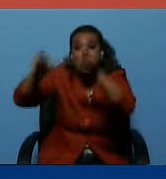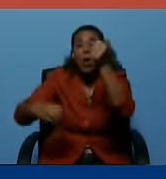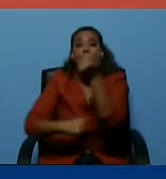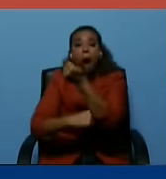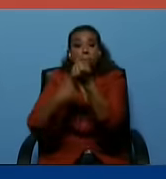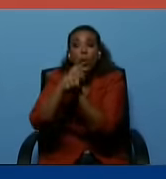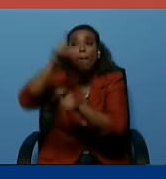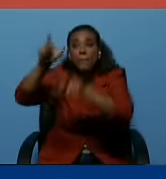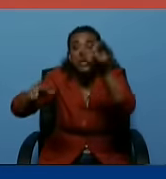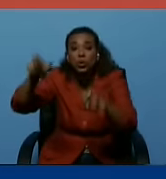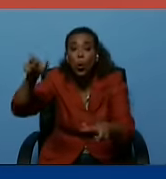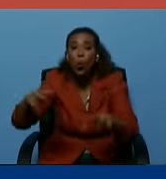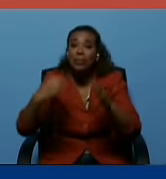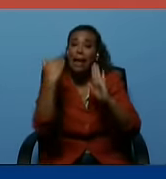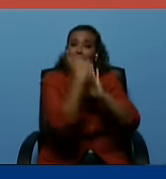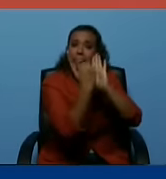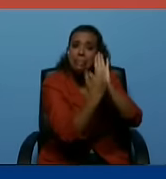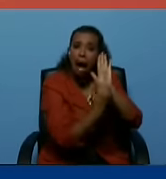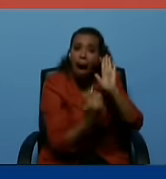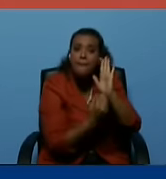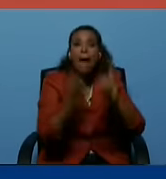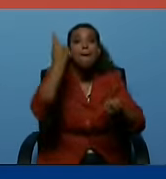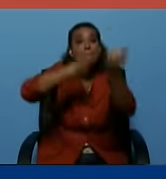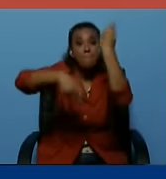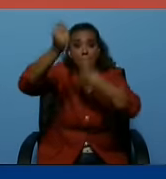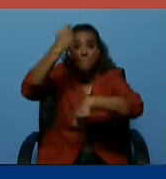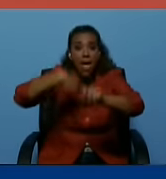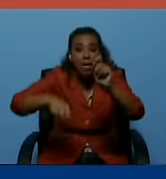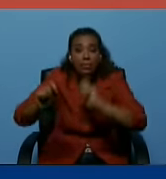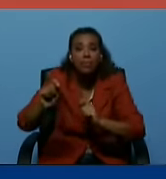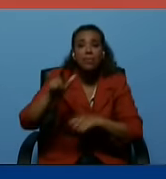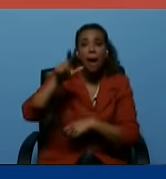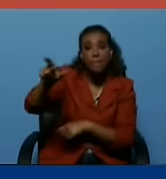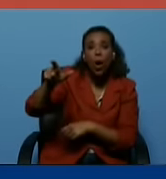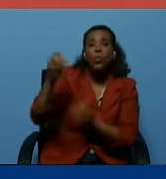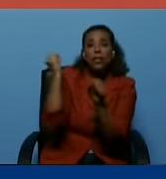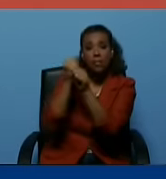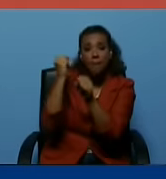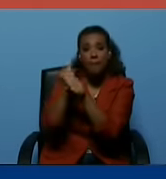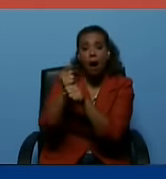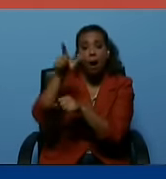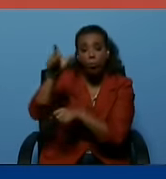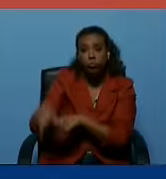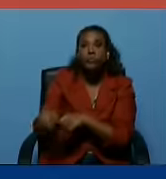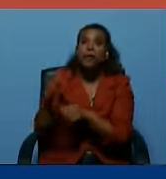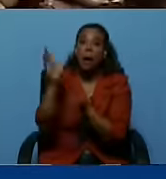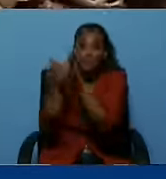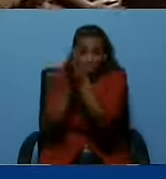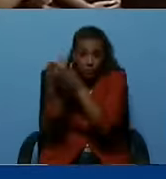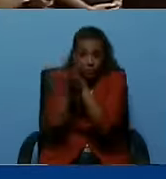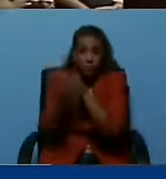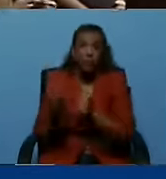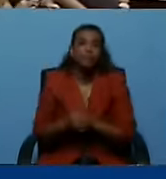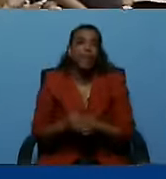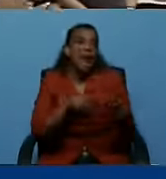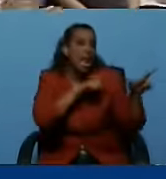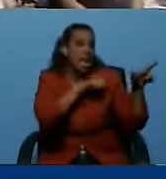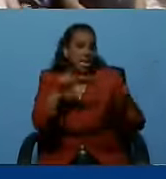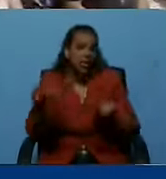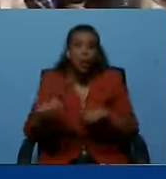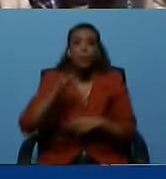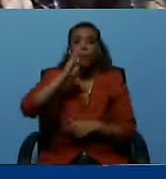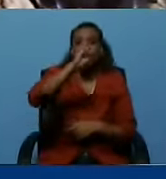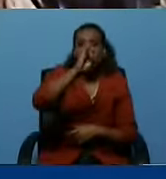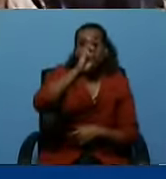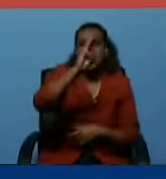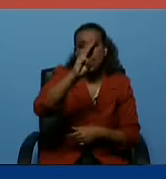apoyo para los trámites y para la exportación del trabajo. Aquí está, pues. Firmada